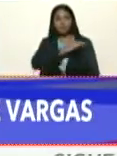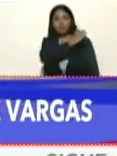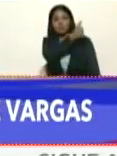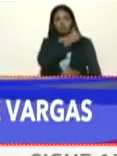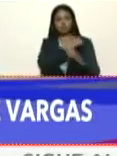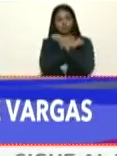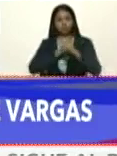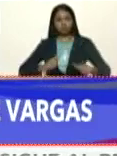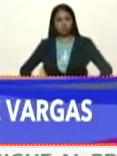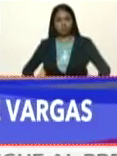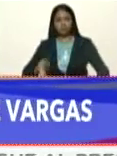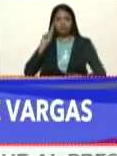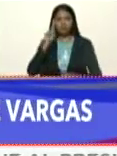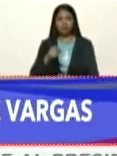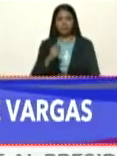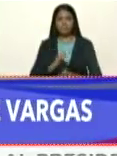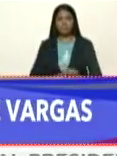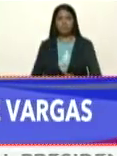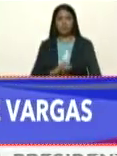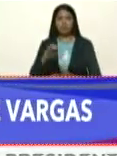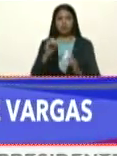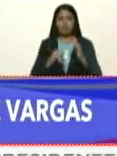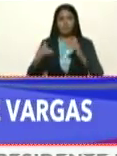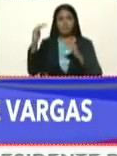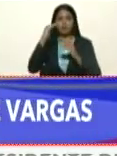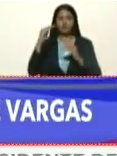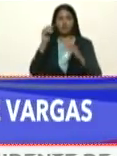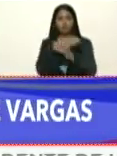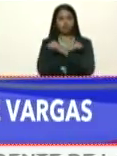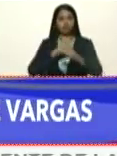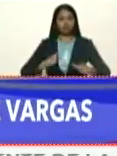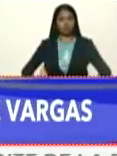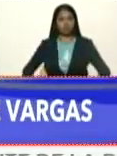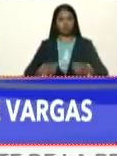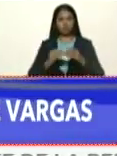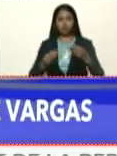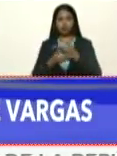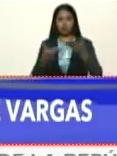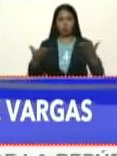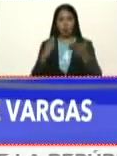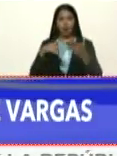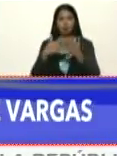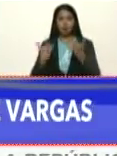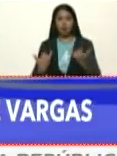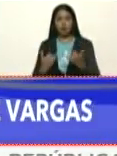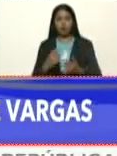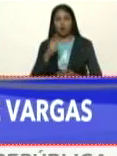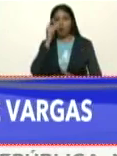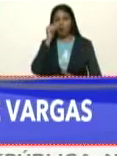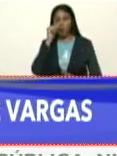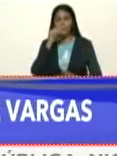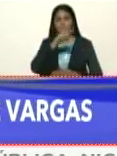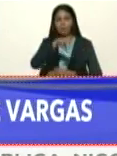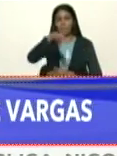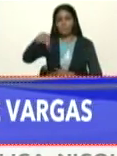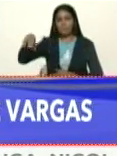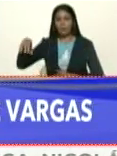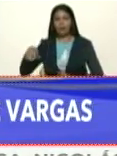Vladimir Padrino López y el Estado Mayor Superior de la Fuerza Armada Nacional Bolivariana, comandantes generales de los